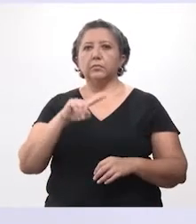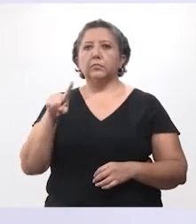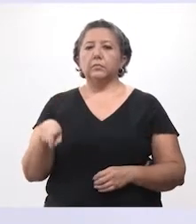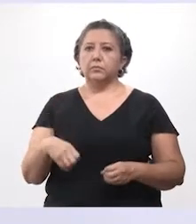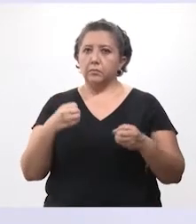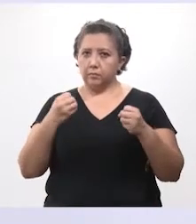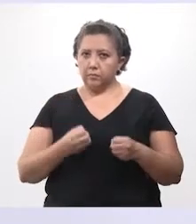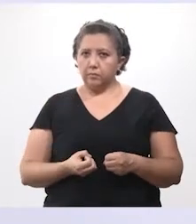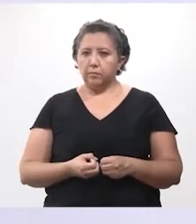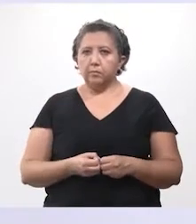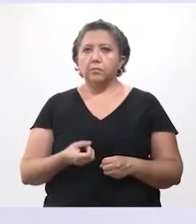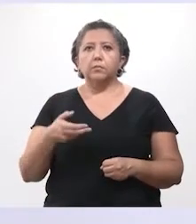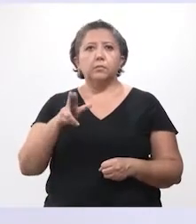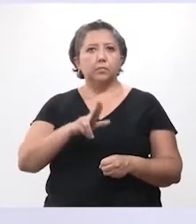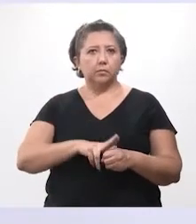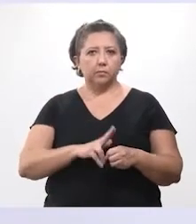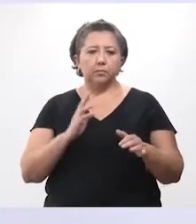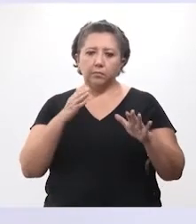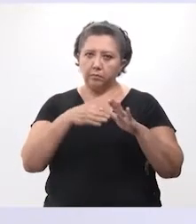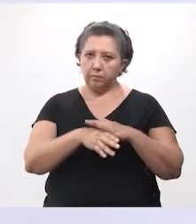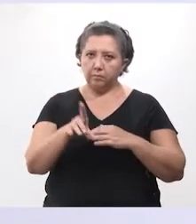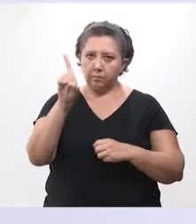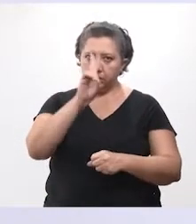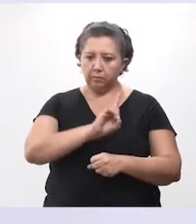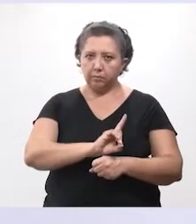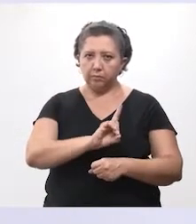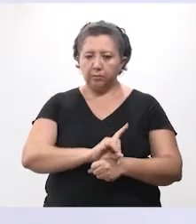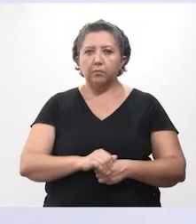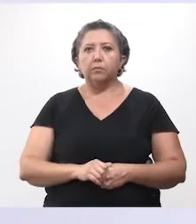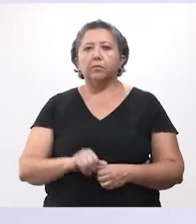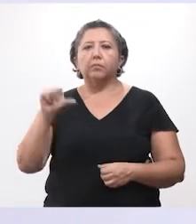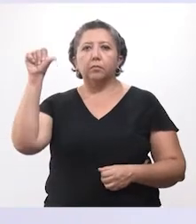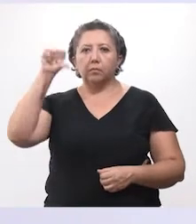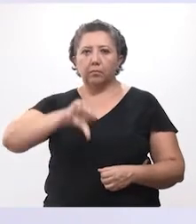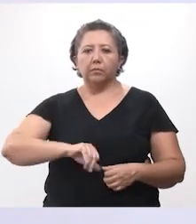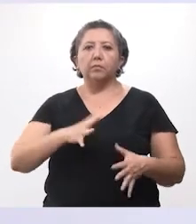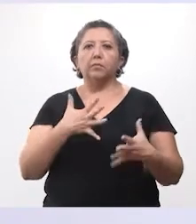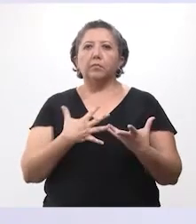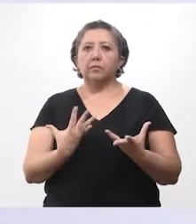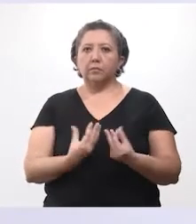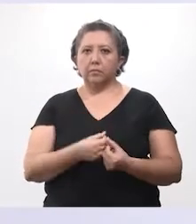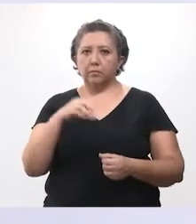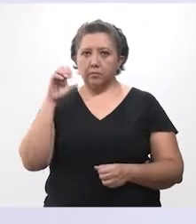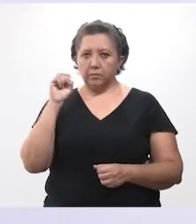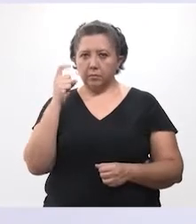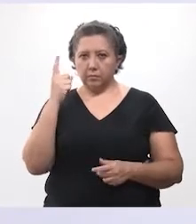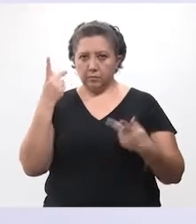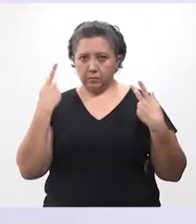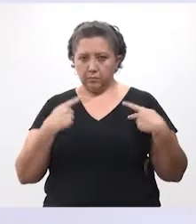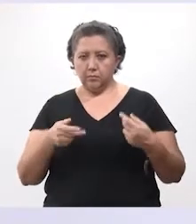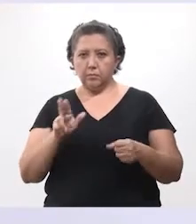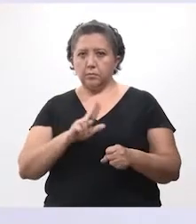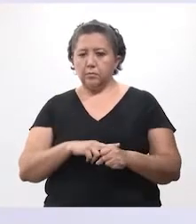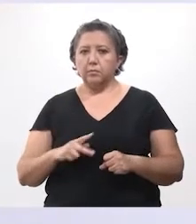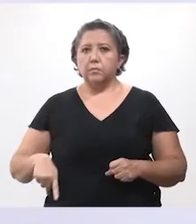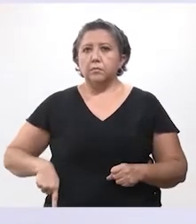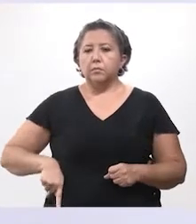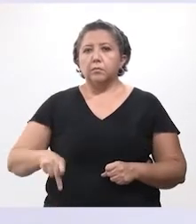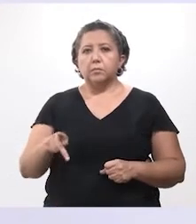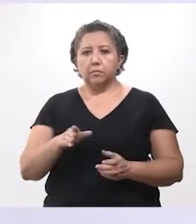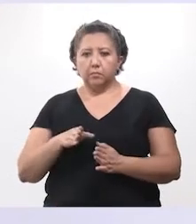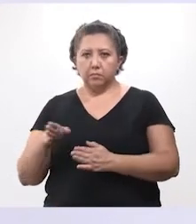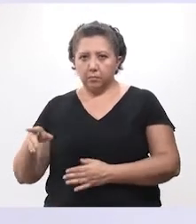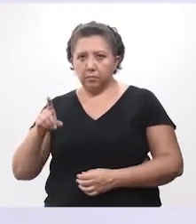más importantes son la ocupación hospitalaria y los ingresos diarios. El día de hoy tenemos 61 pacientes en hospitales